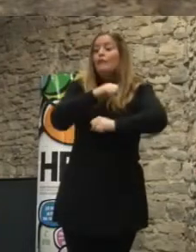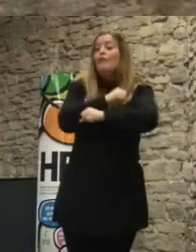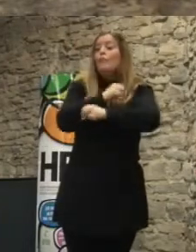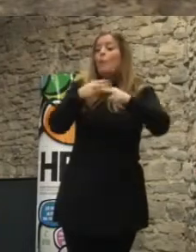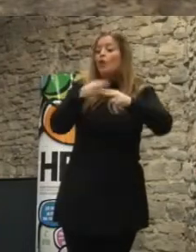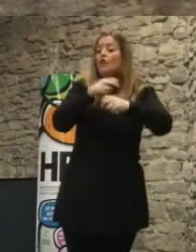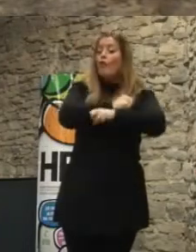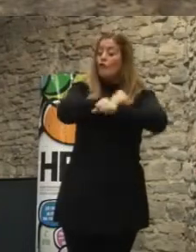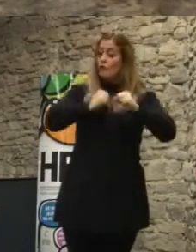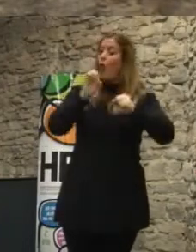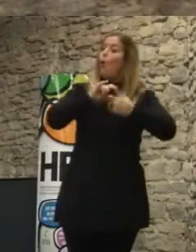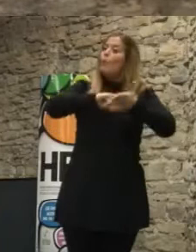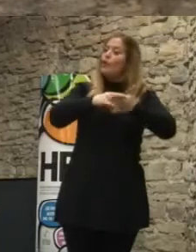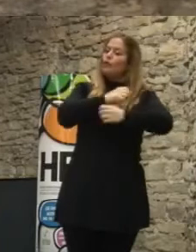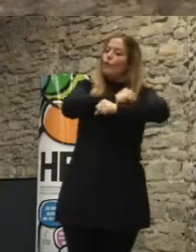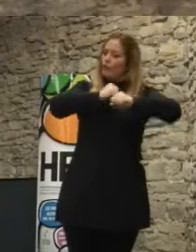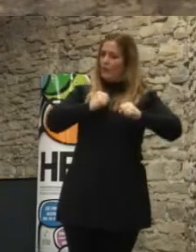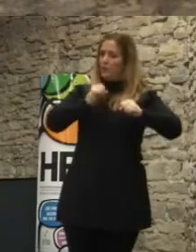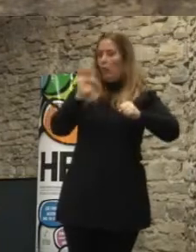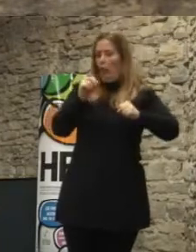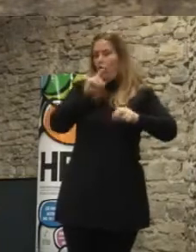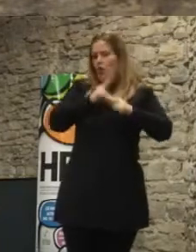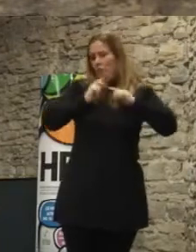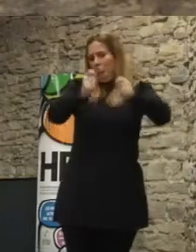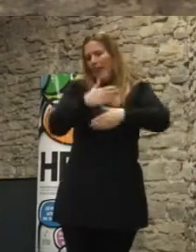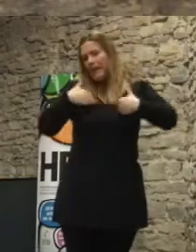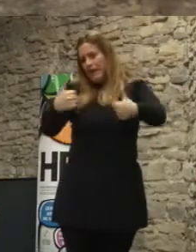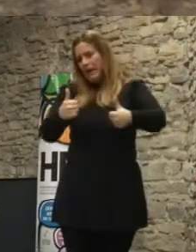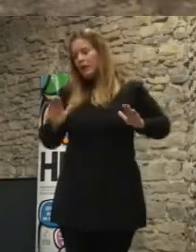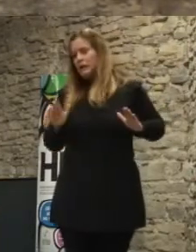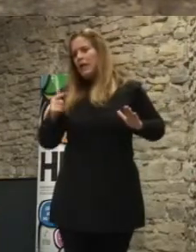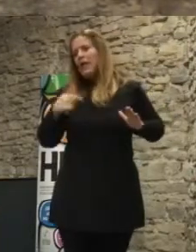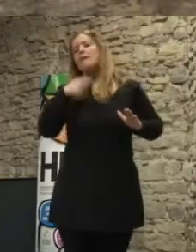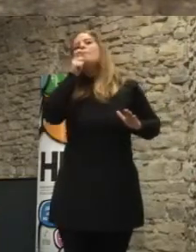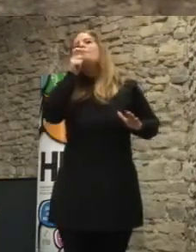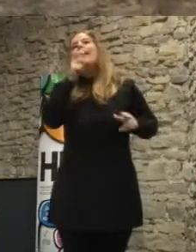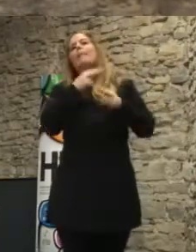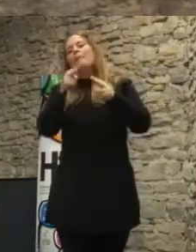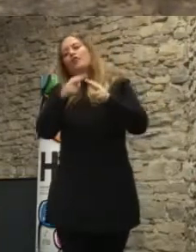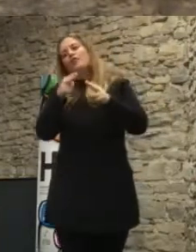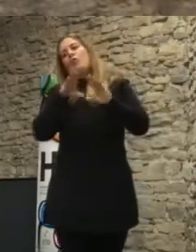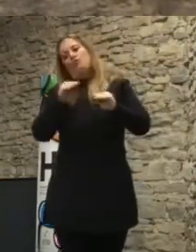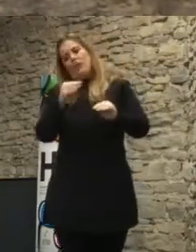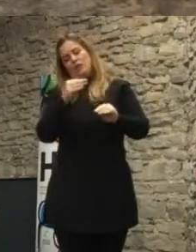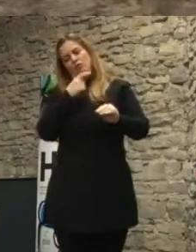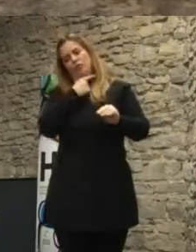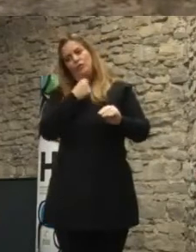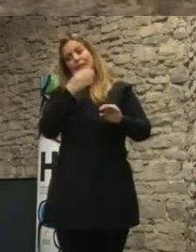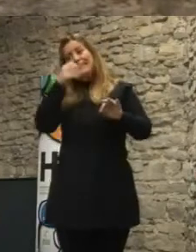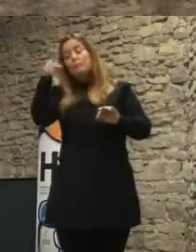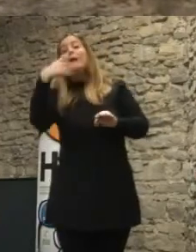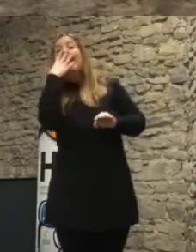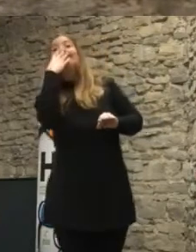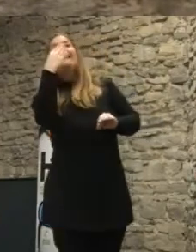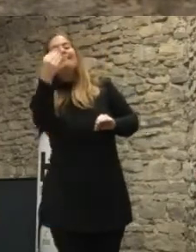político o del proyecto, o como le queramos llamar, me gusta utilizar la palabra político, si entendéis, en el sentido en el que la